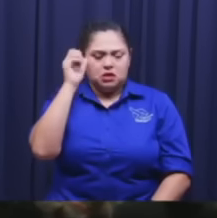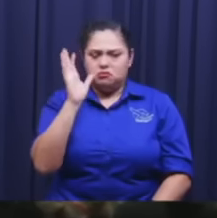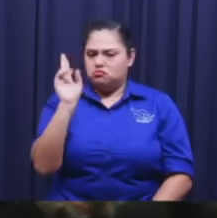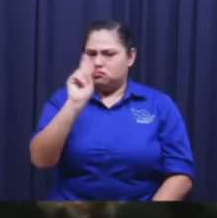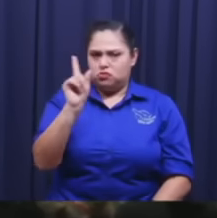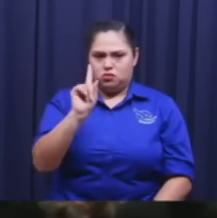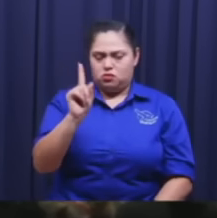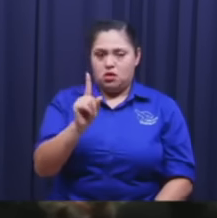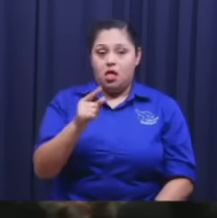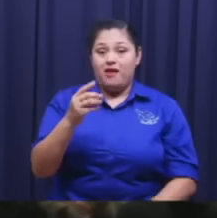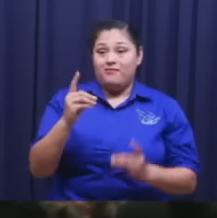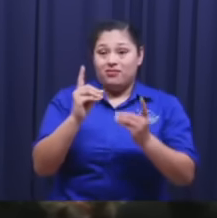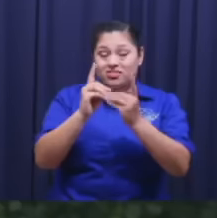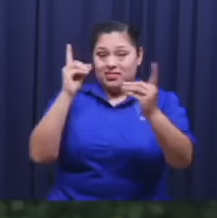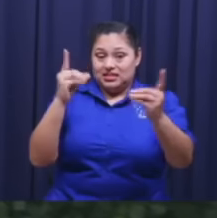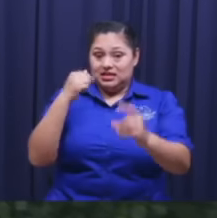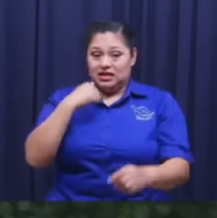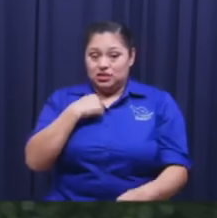Desde que conocí a Cristo,